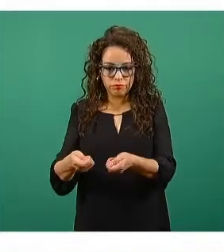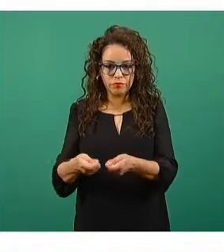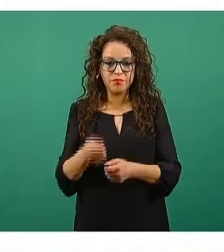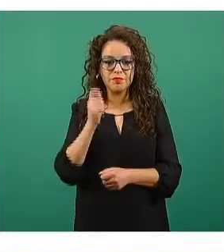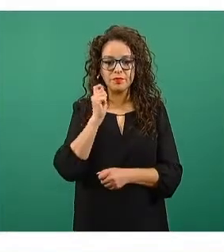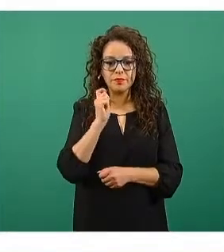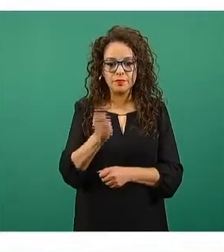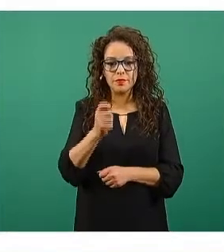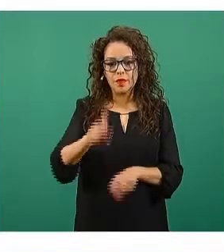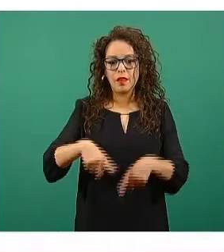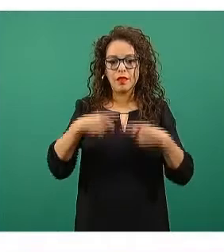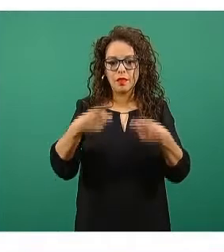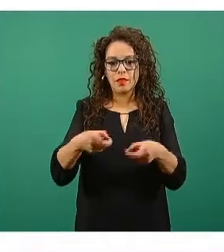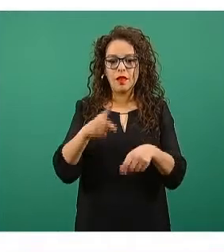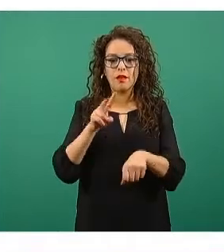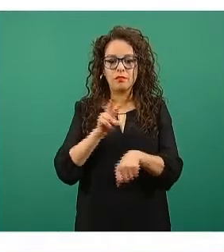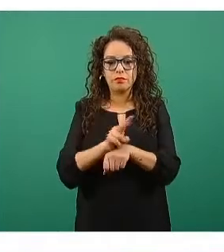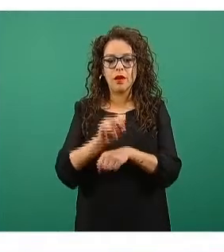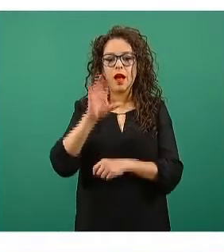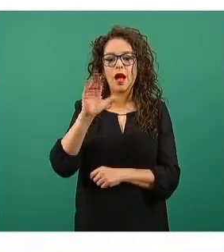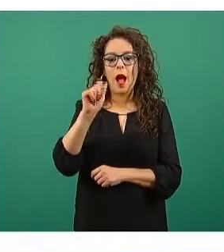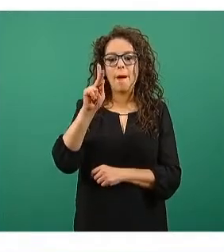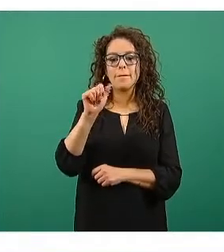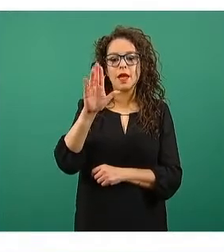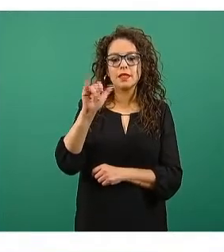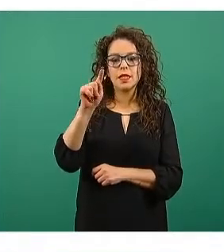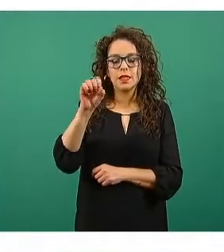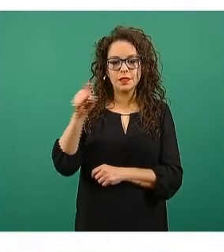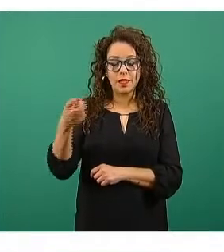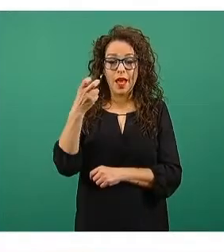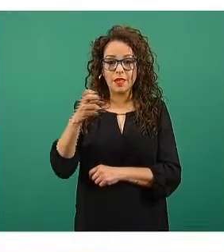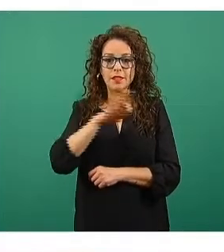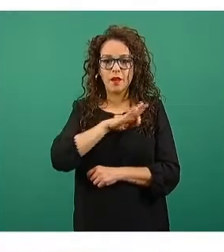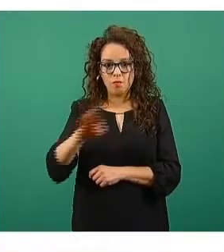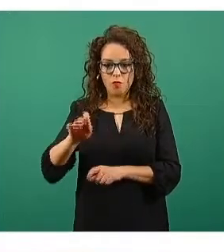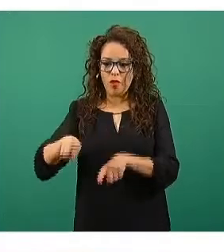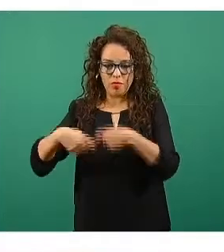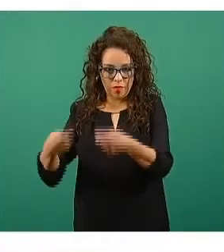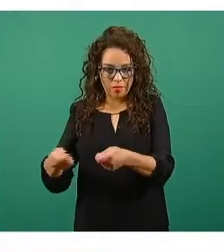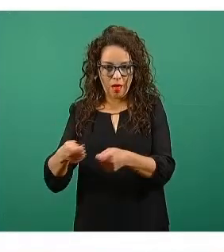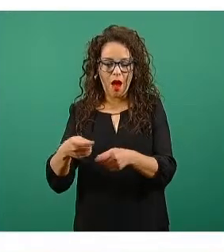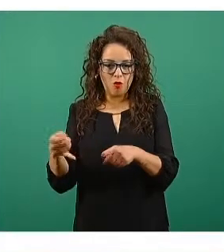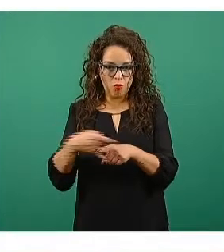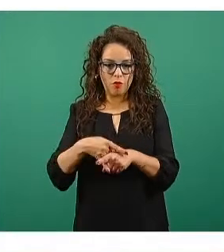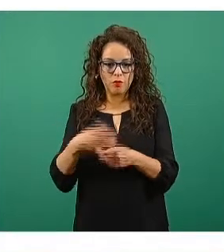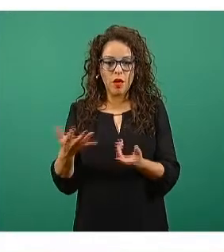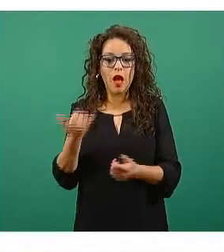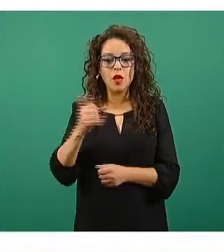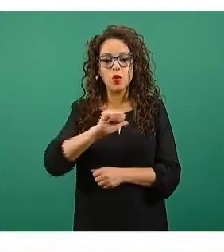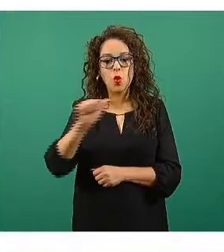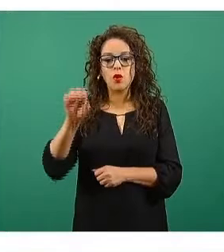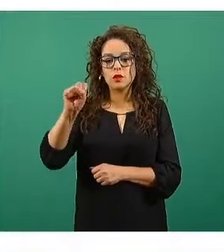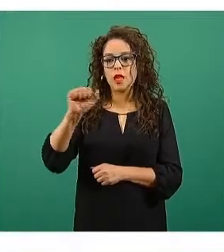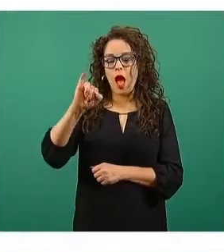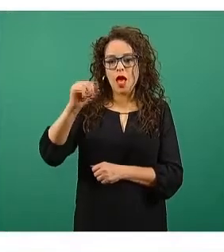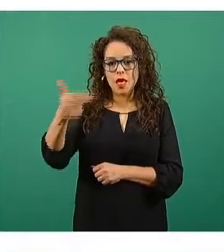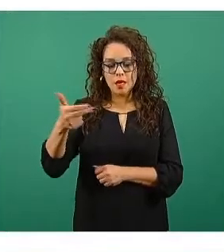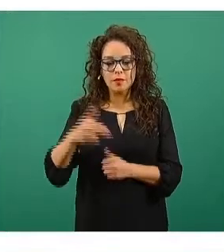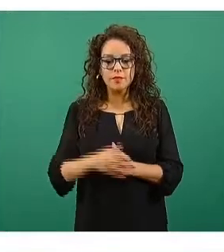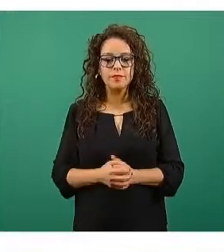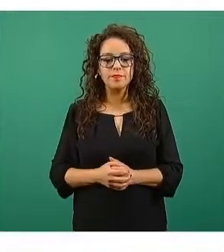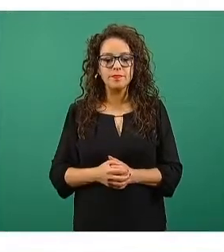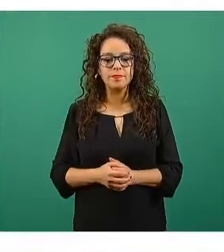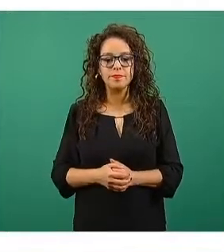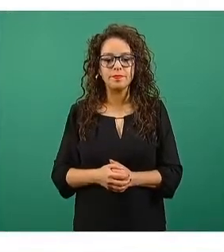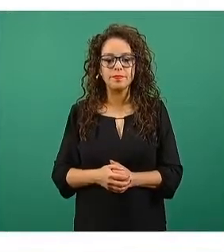atención del SIDA e ITS, los CAPACITS, están disponibles en los servicios de atención integral hospitalaria, Los